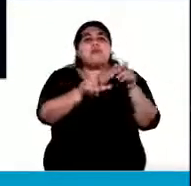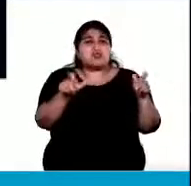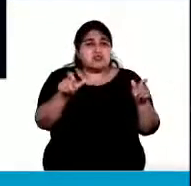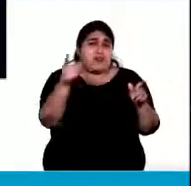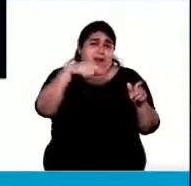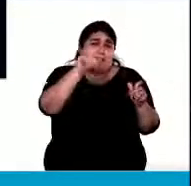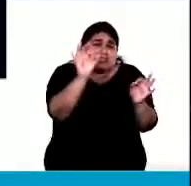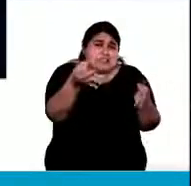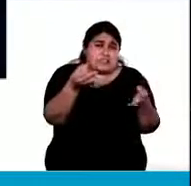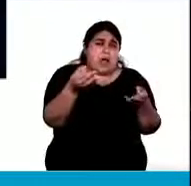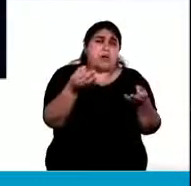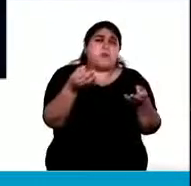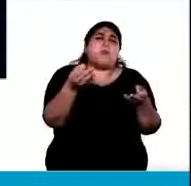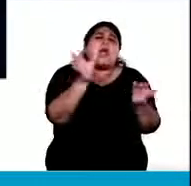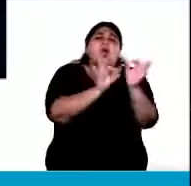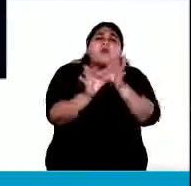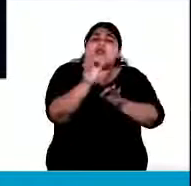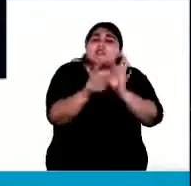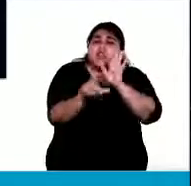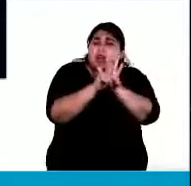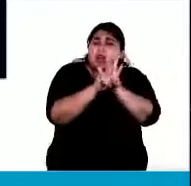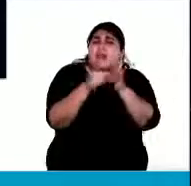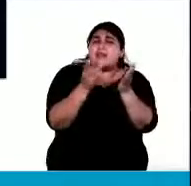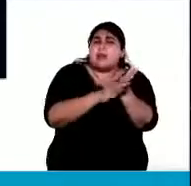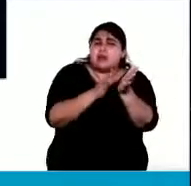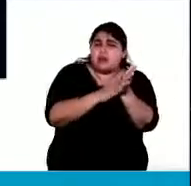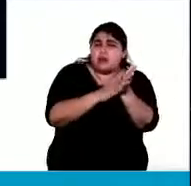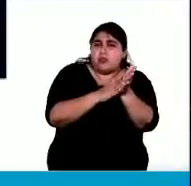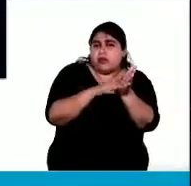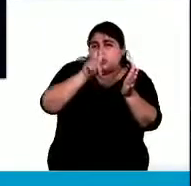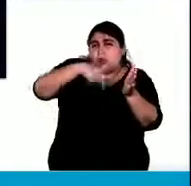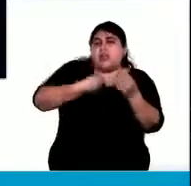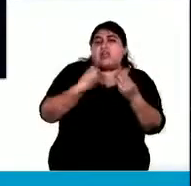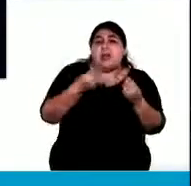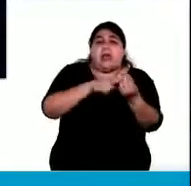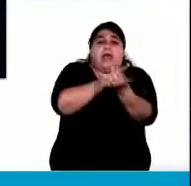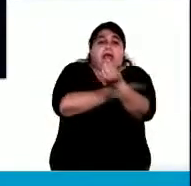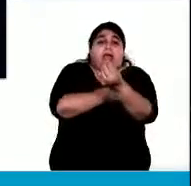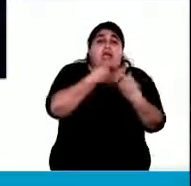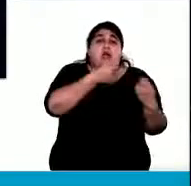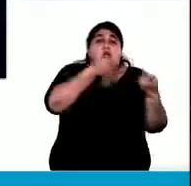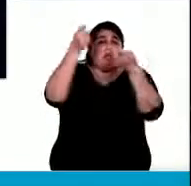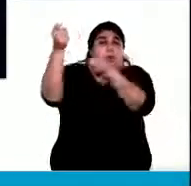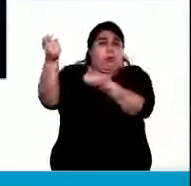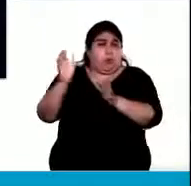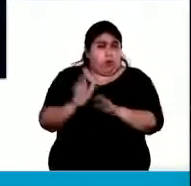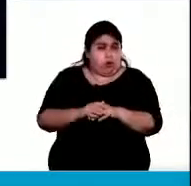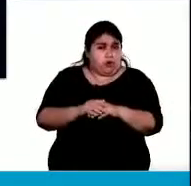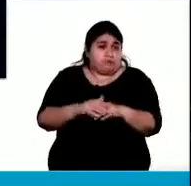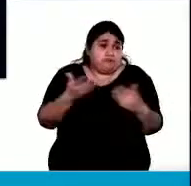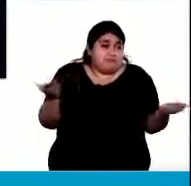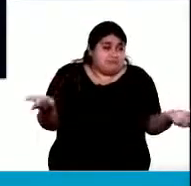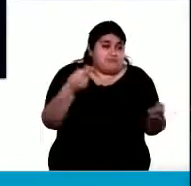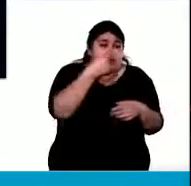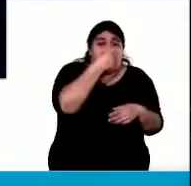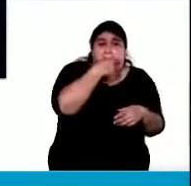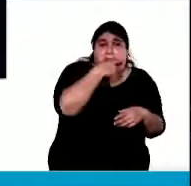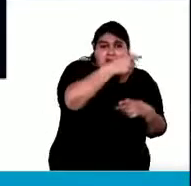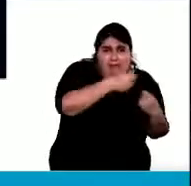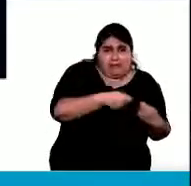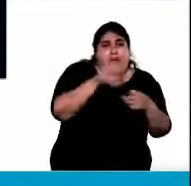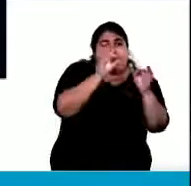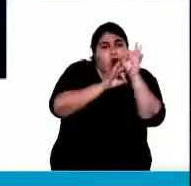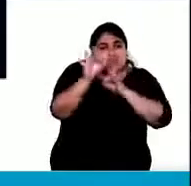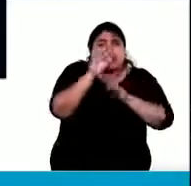sabe, que el proyecto de ley de presupuesto lo envía el Ejecutivo. Y Macri enviaba los proyectos de ley